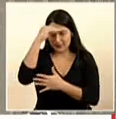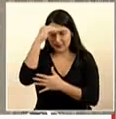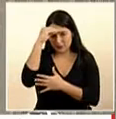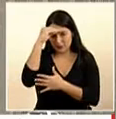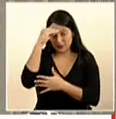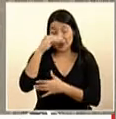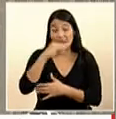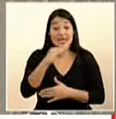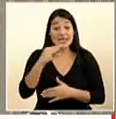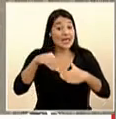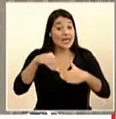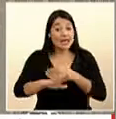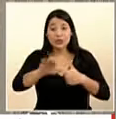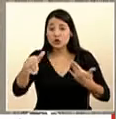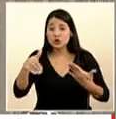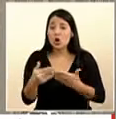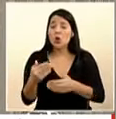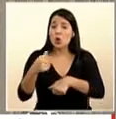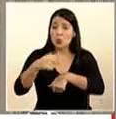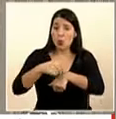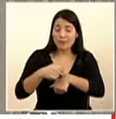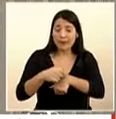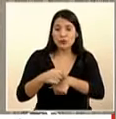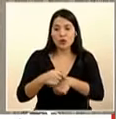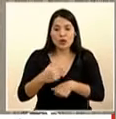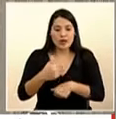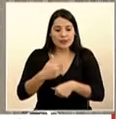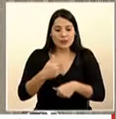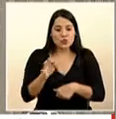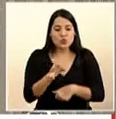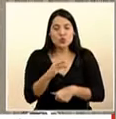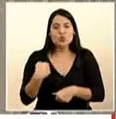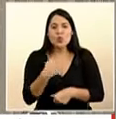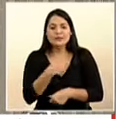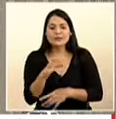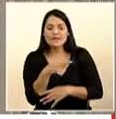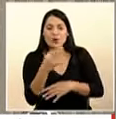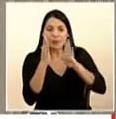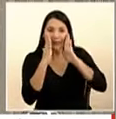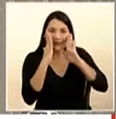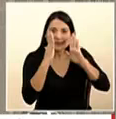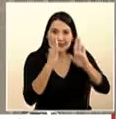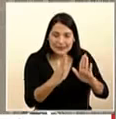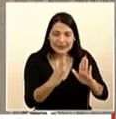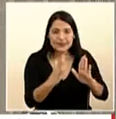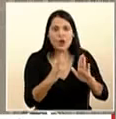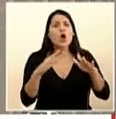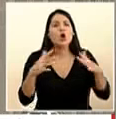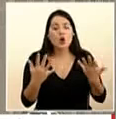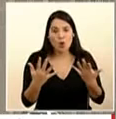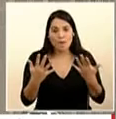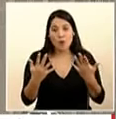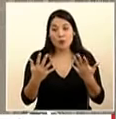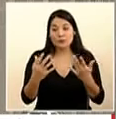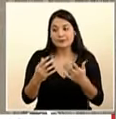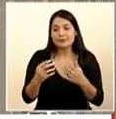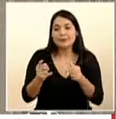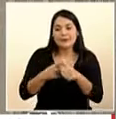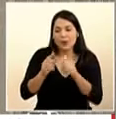acciones basadas en la evidencia que tenemos o sea usar la ciencia a nuestro favor en la toma de